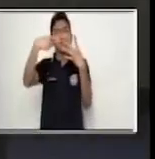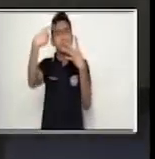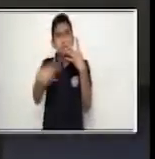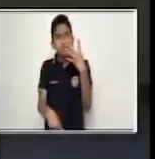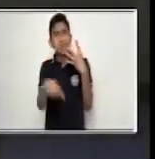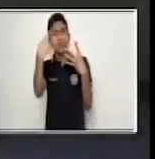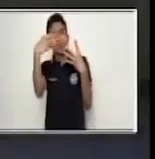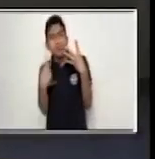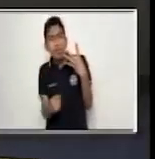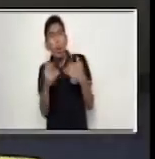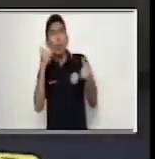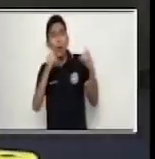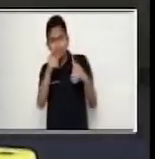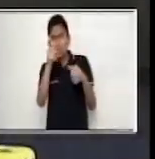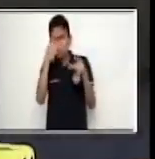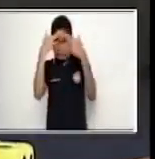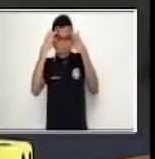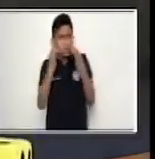desees.